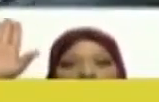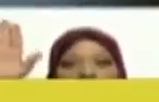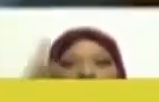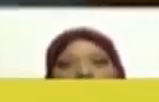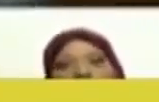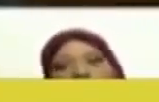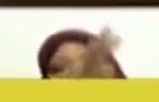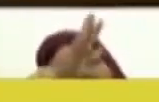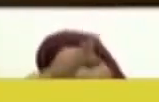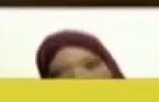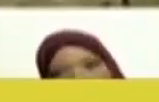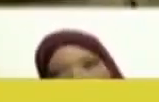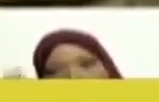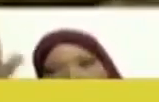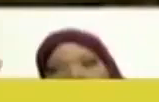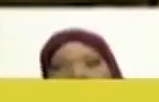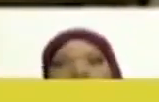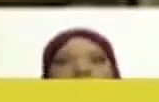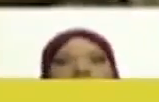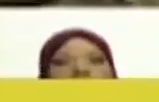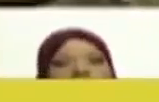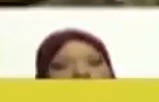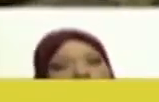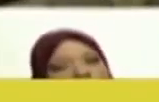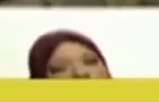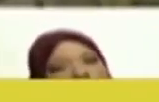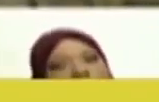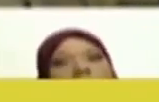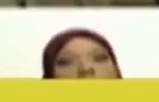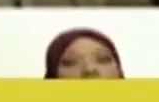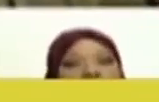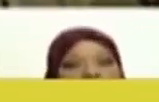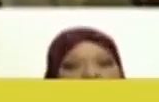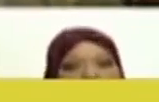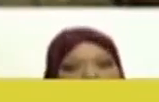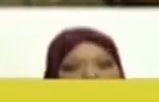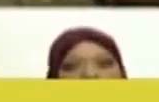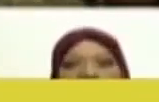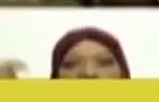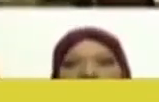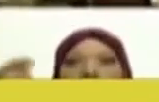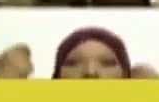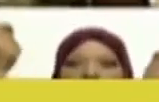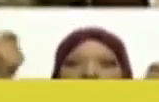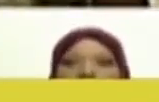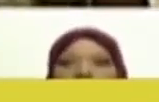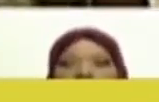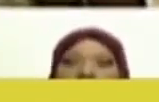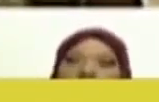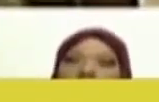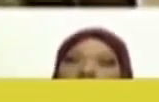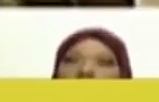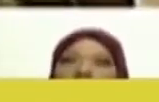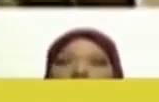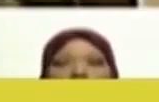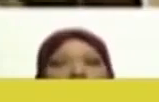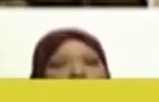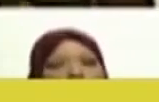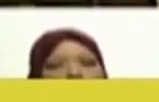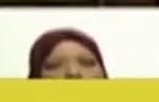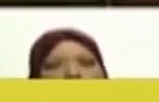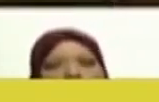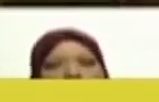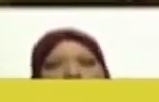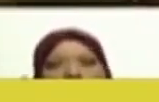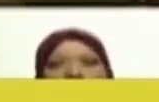el paso de los Andes de la campaña admirable y luego el duelo y el dolor profundo por